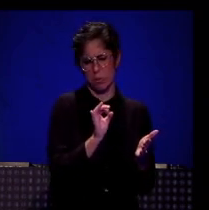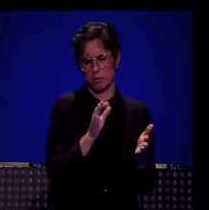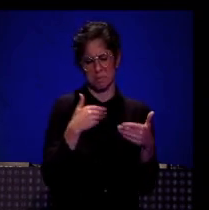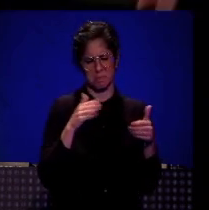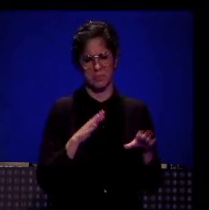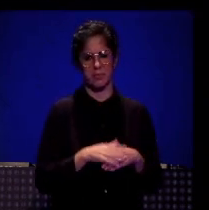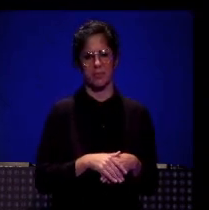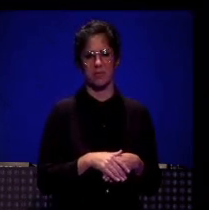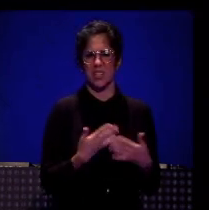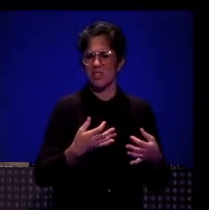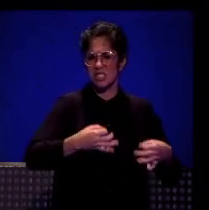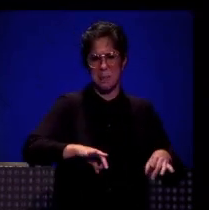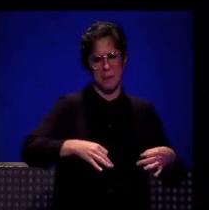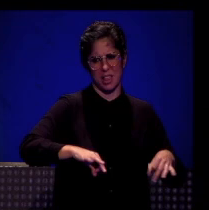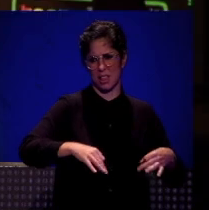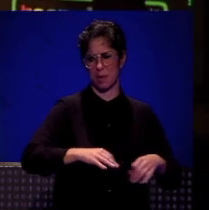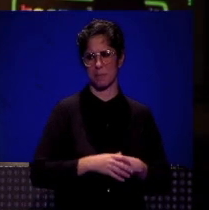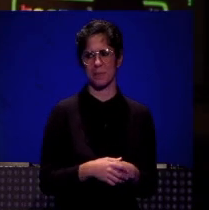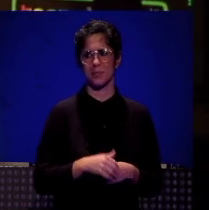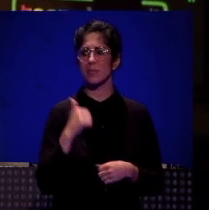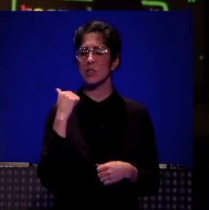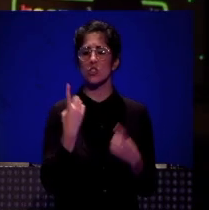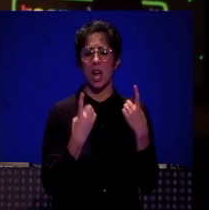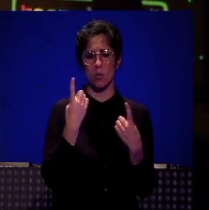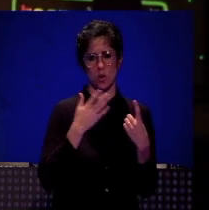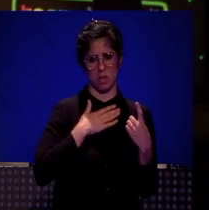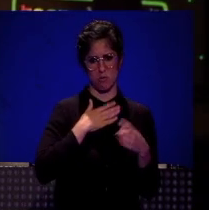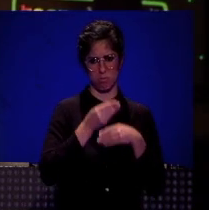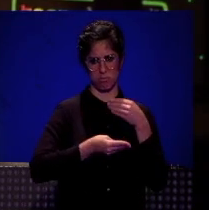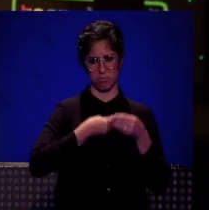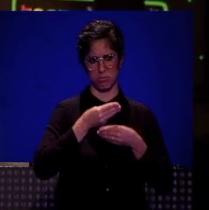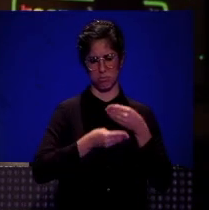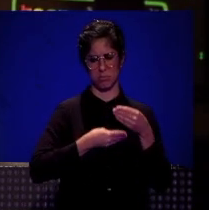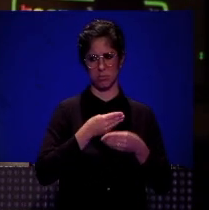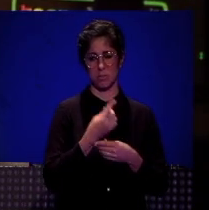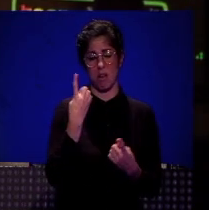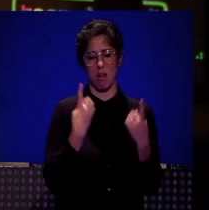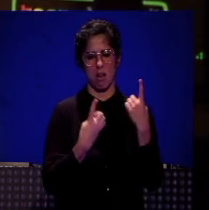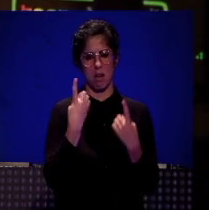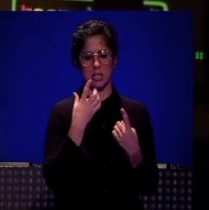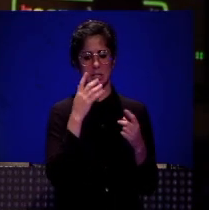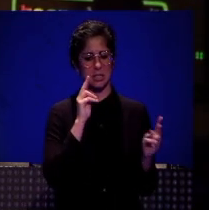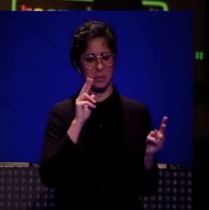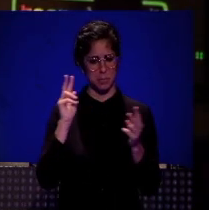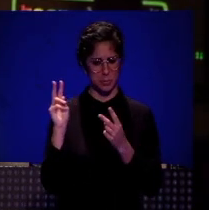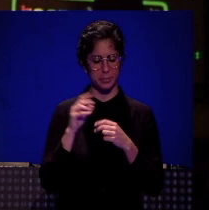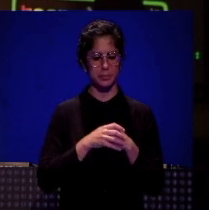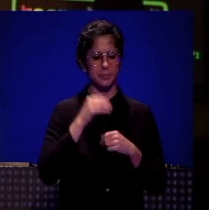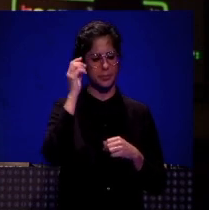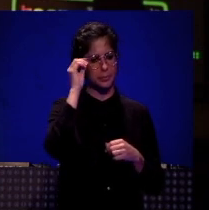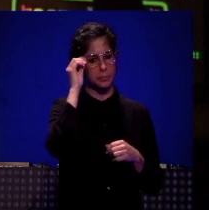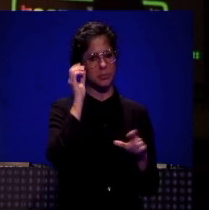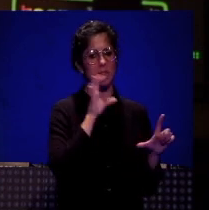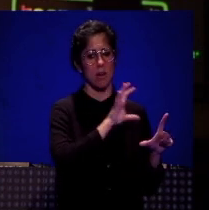a estos son algunos de los podcast que yo he hecho algunos si os fijáis cada uno